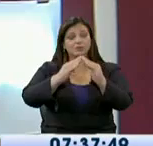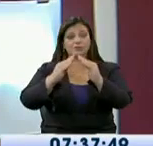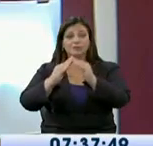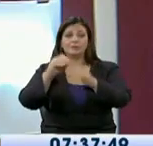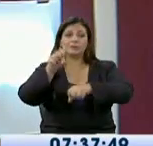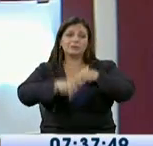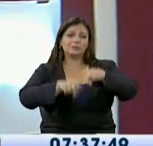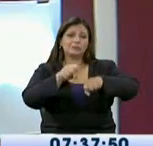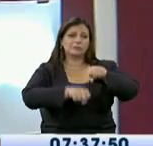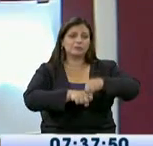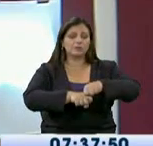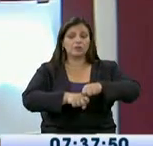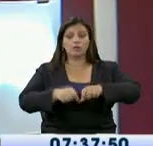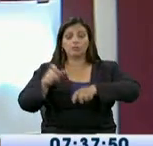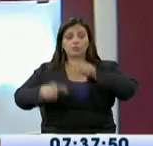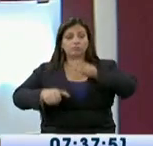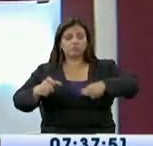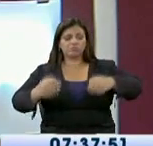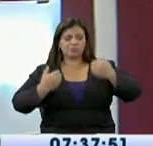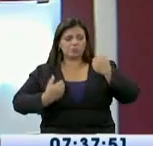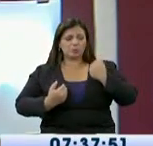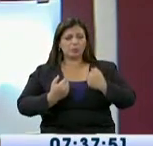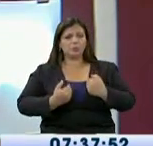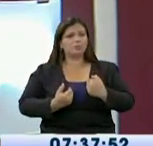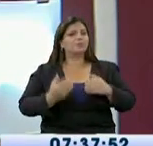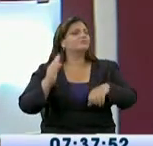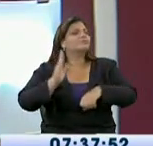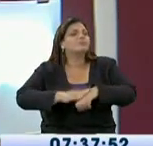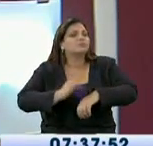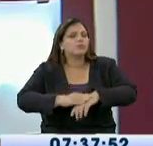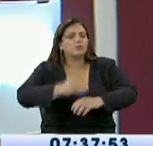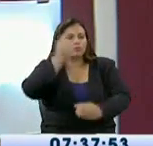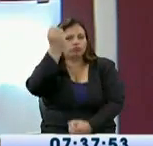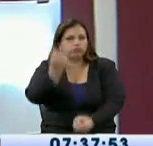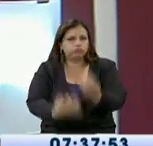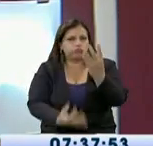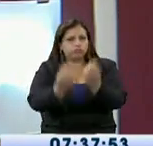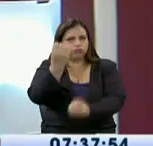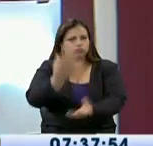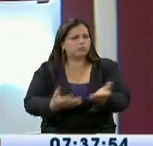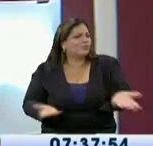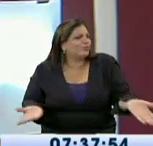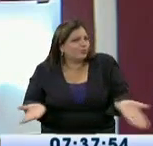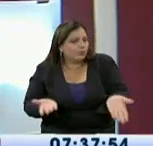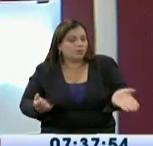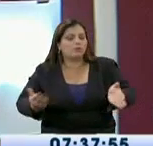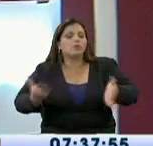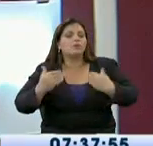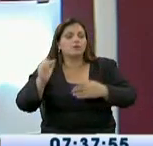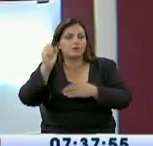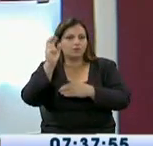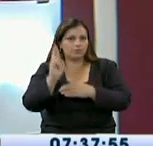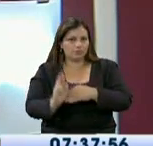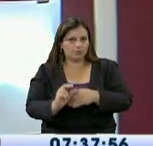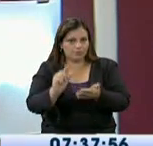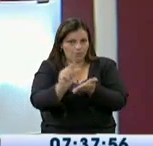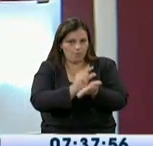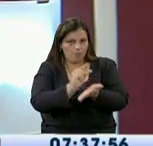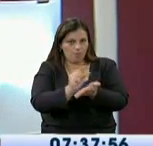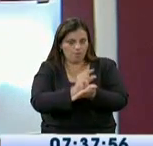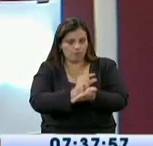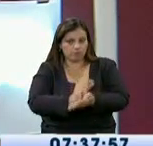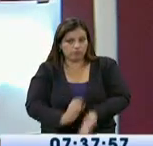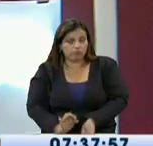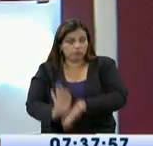personas resultaron heridas por un incendio en el sector del Guasmo, al sur de Guayaquil. Según los perjudicados, la imprudencia de una